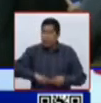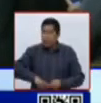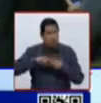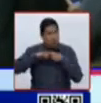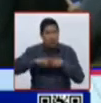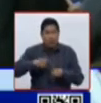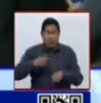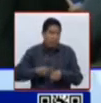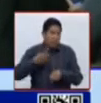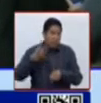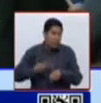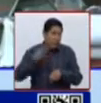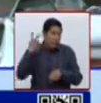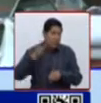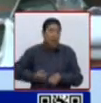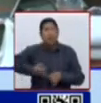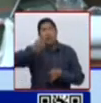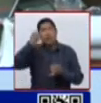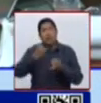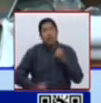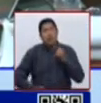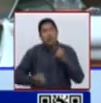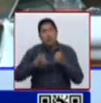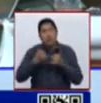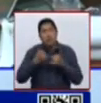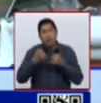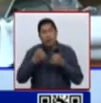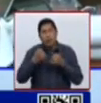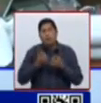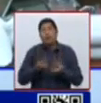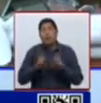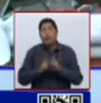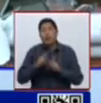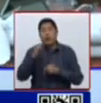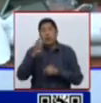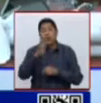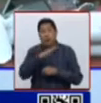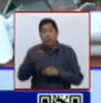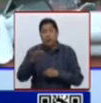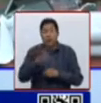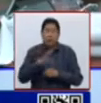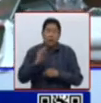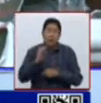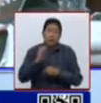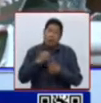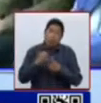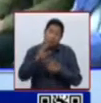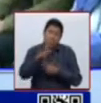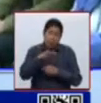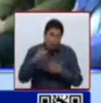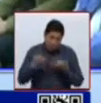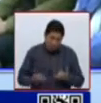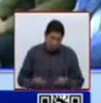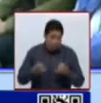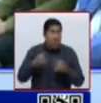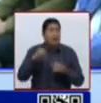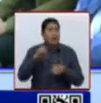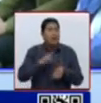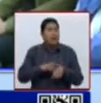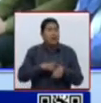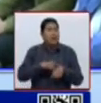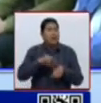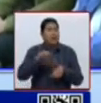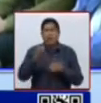dos oportunidades. La última receso fue entre las 4:30 y las 5:30 de esta jornada. A las